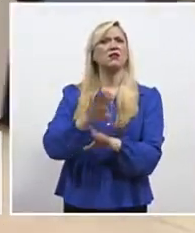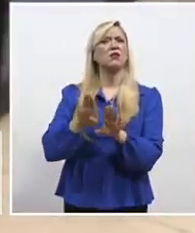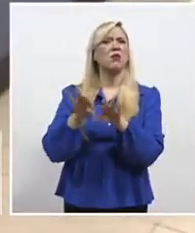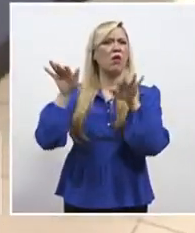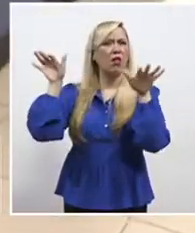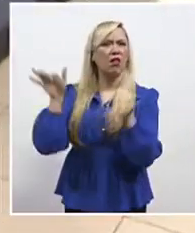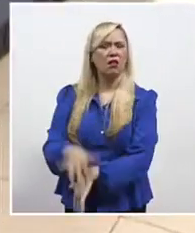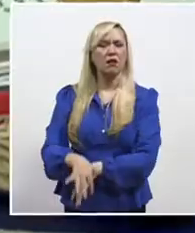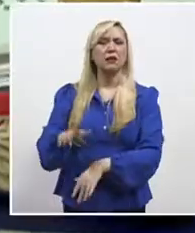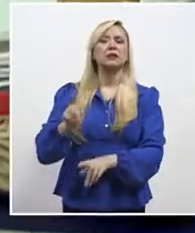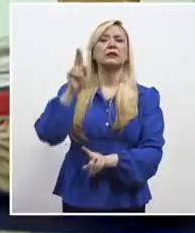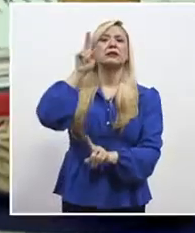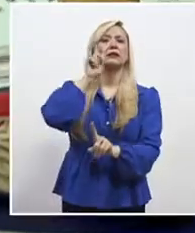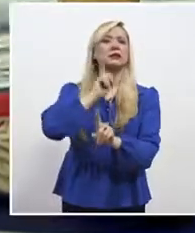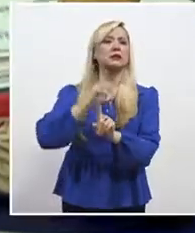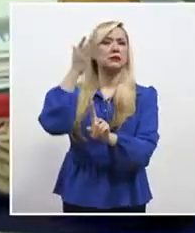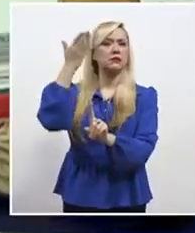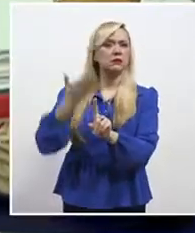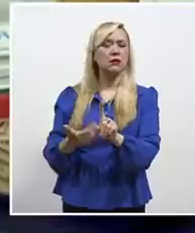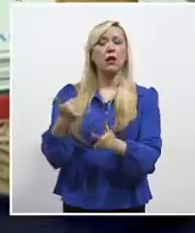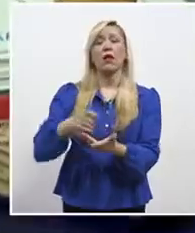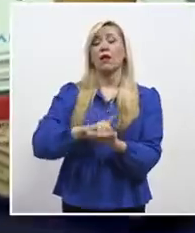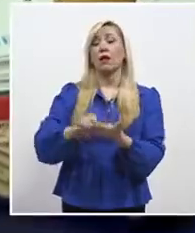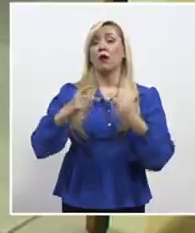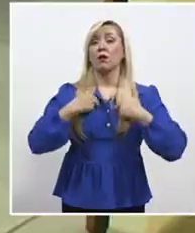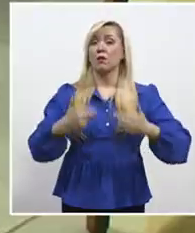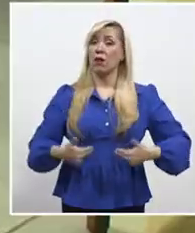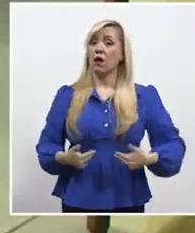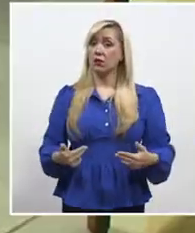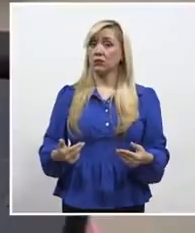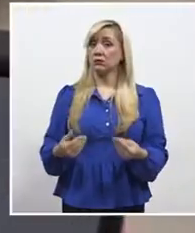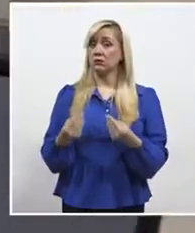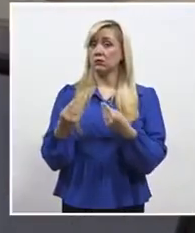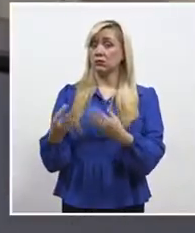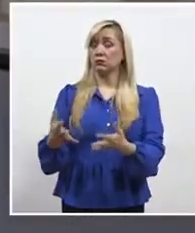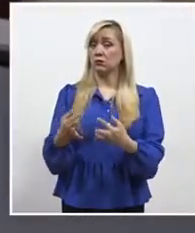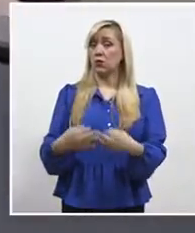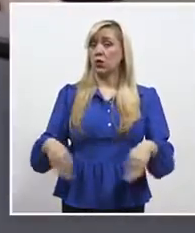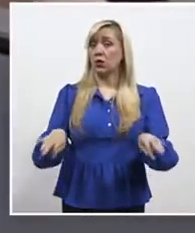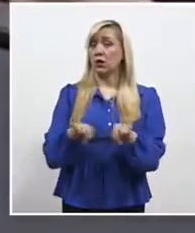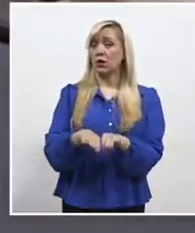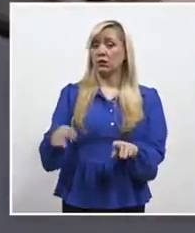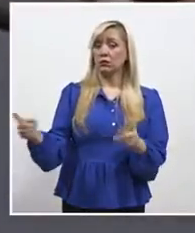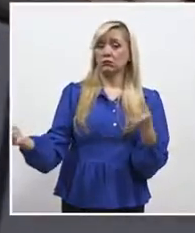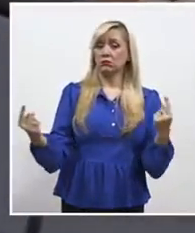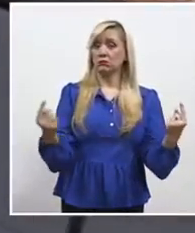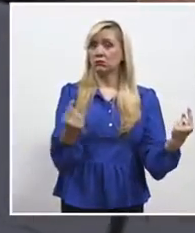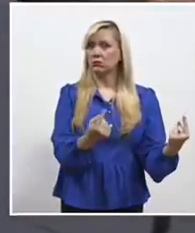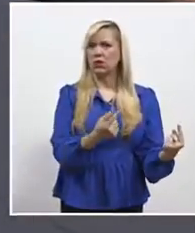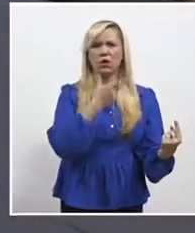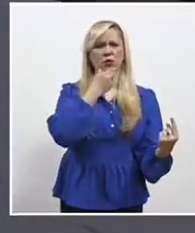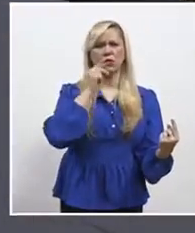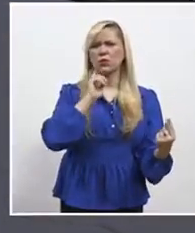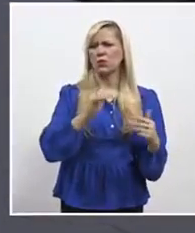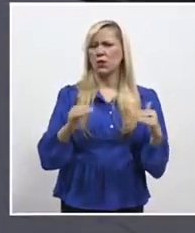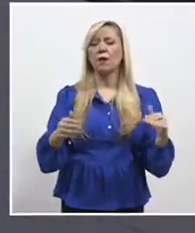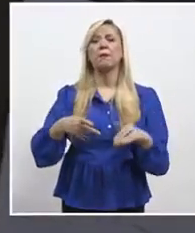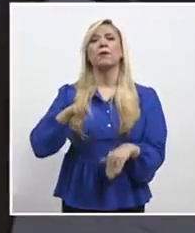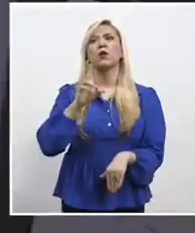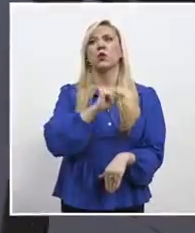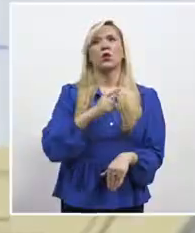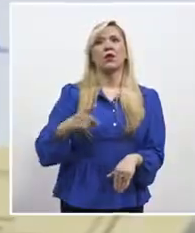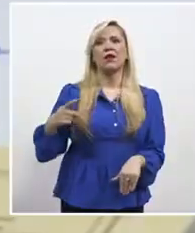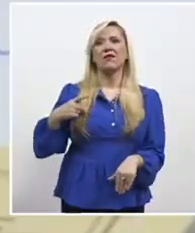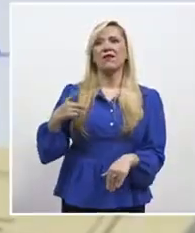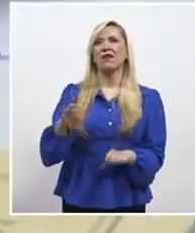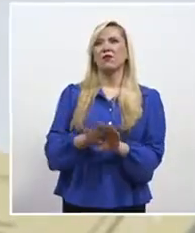de aplicar estándares de derechos humanos para todas las personas implicadas. Asimismo, debe cuestionar desechando cualquier estereotipo o